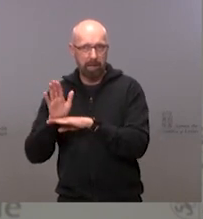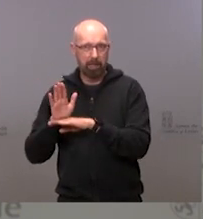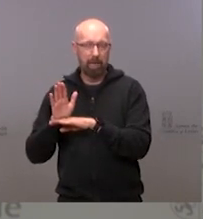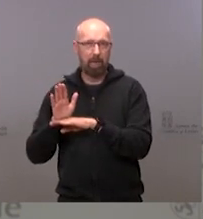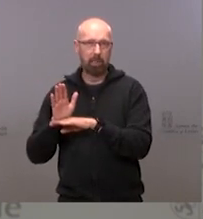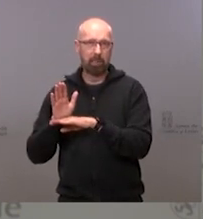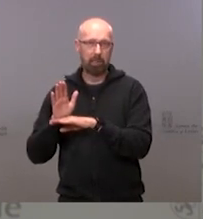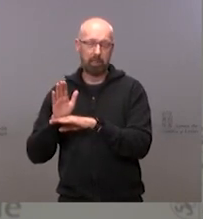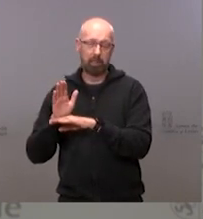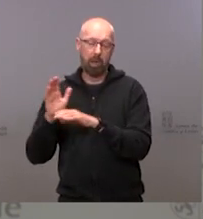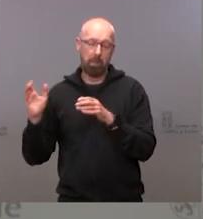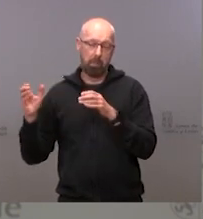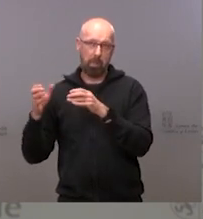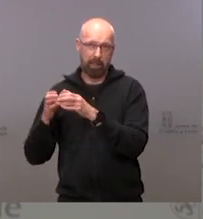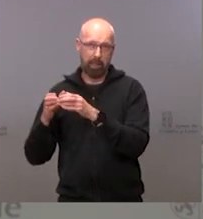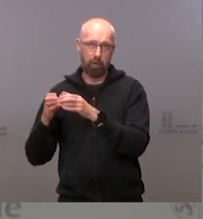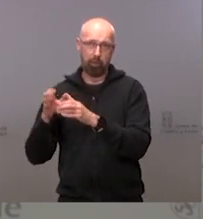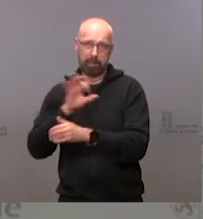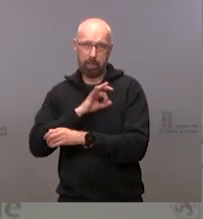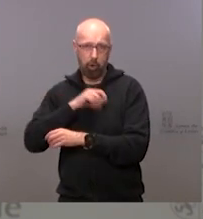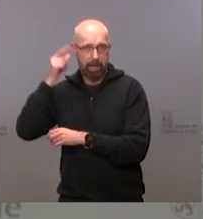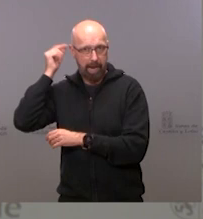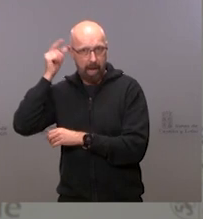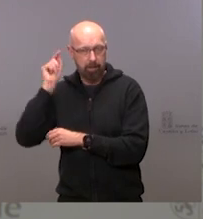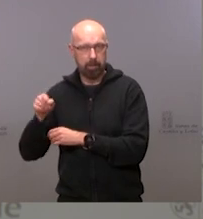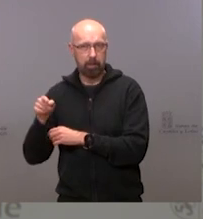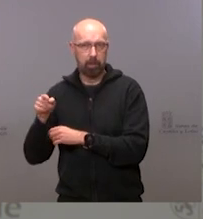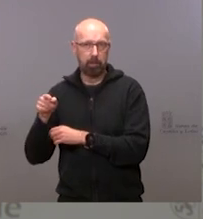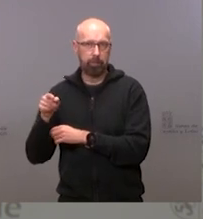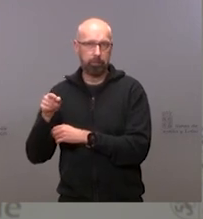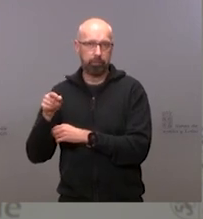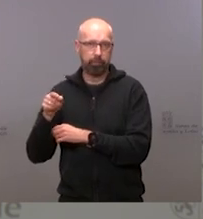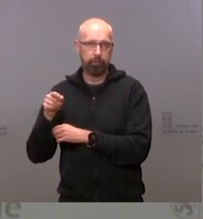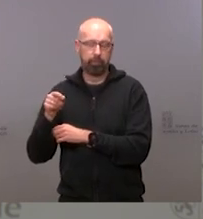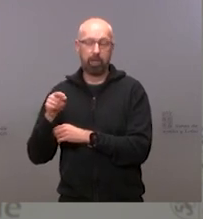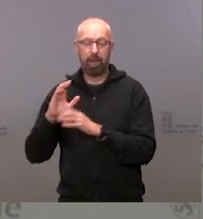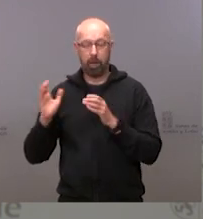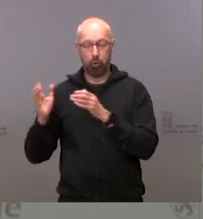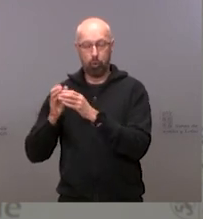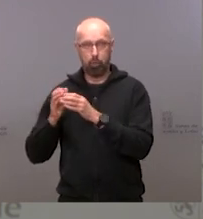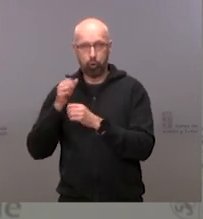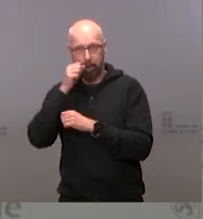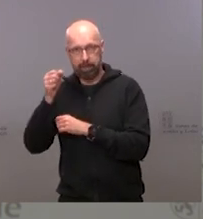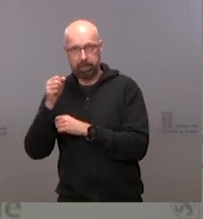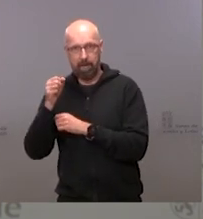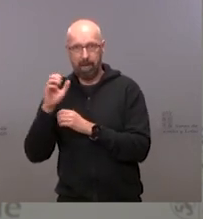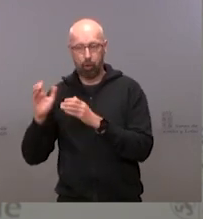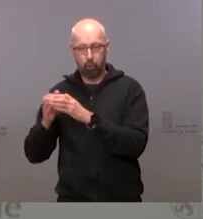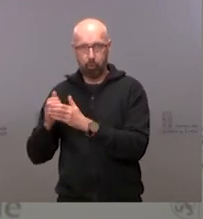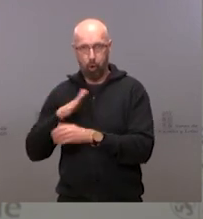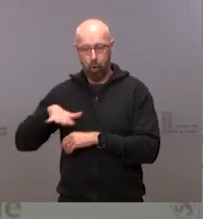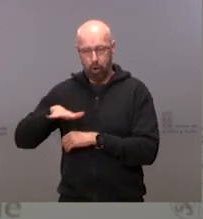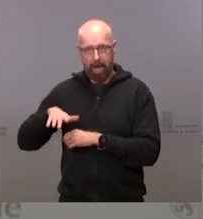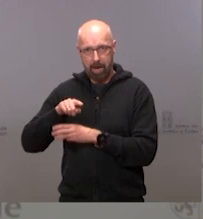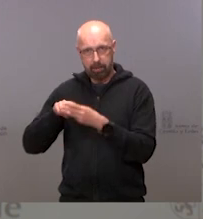el partido del señor igea de el partido socialista y del partido local se dará